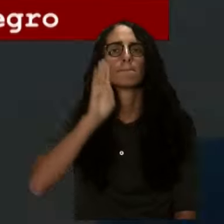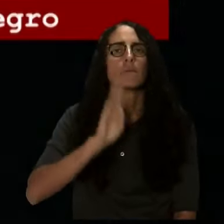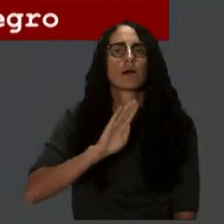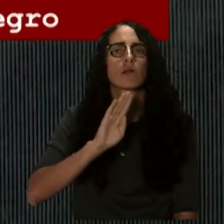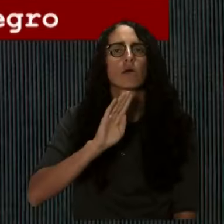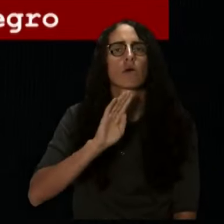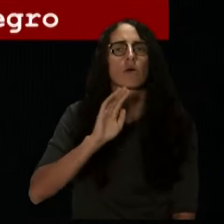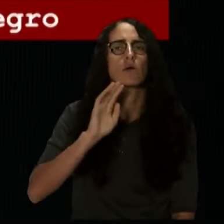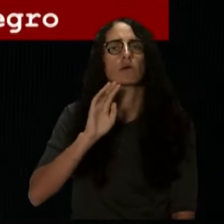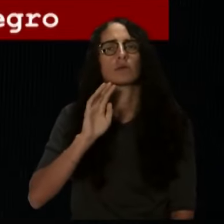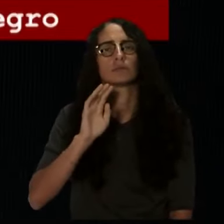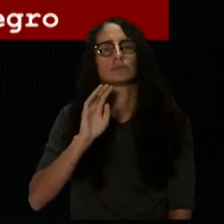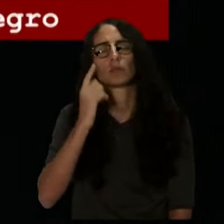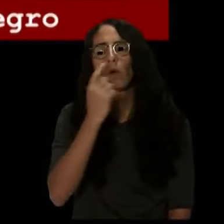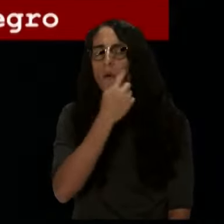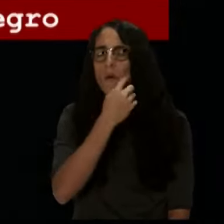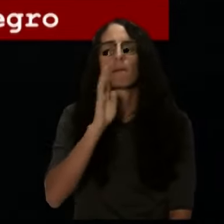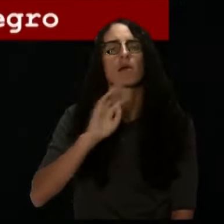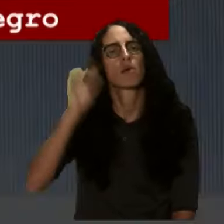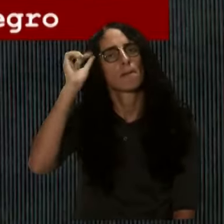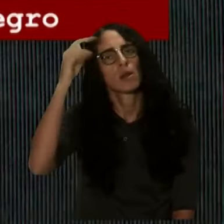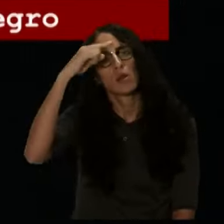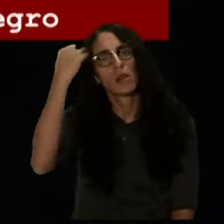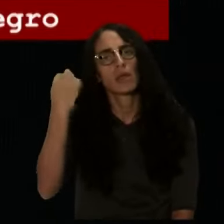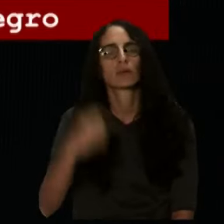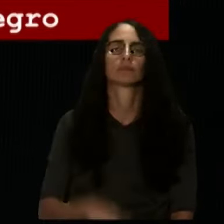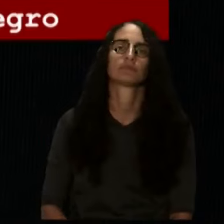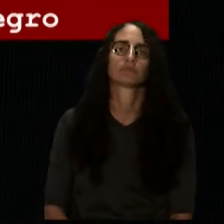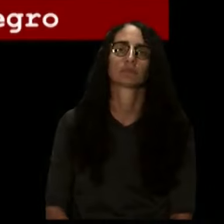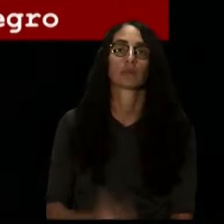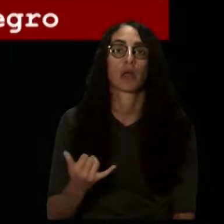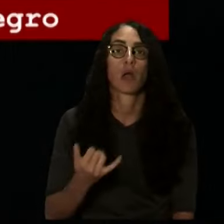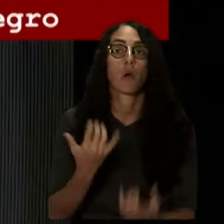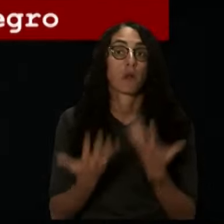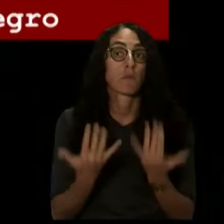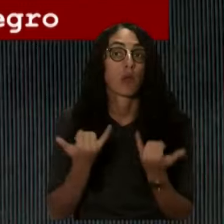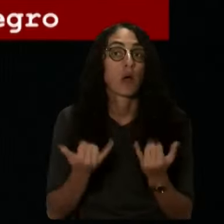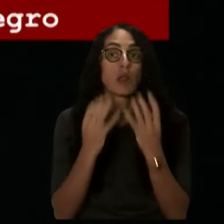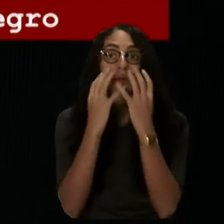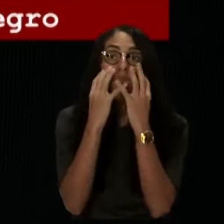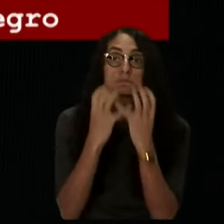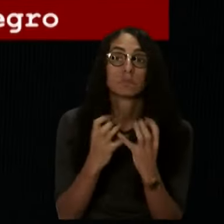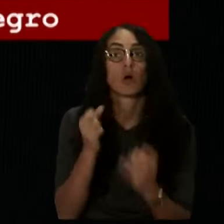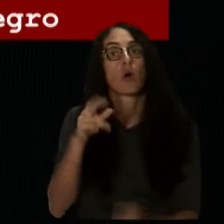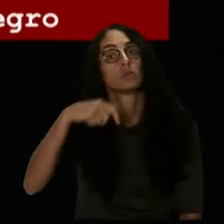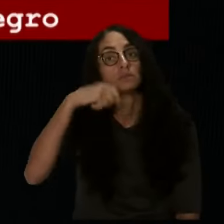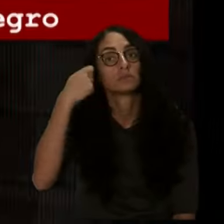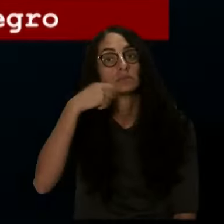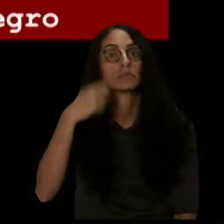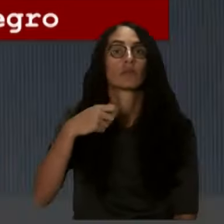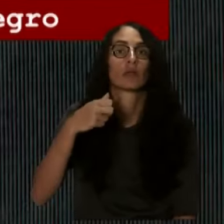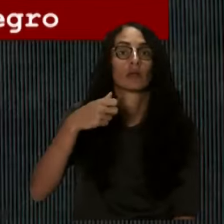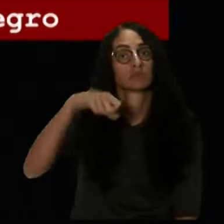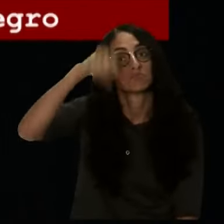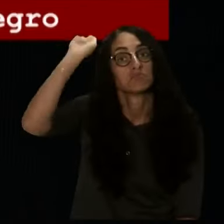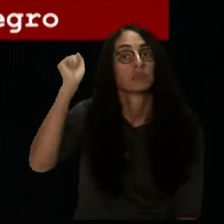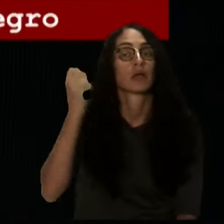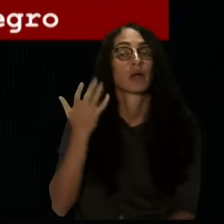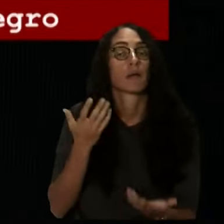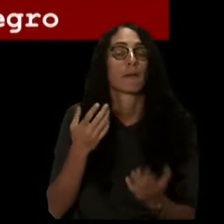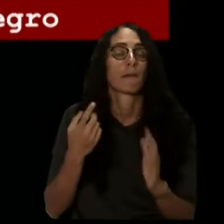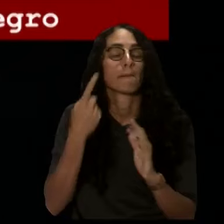poquito de barba verdad posiblemente se se la haya rasurado para que el policía o la policía no lo vea y es como